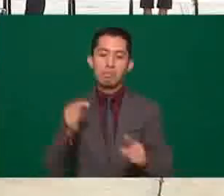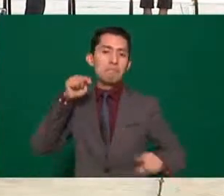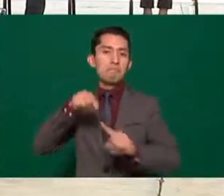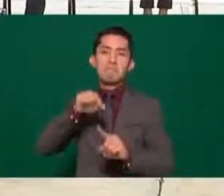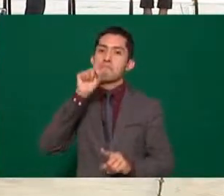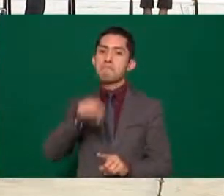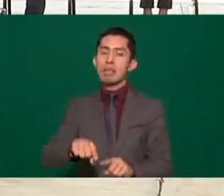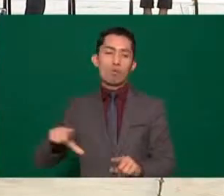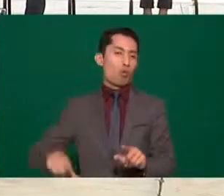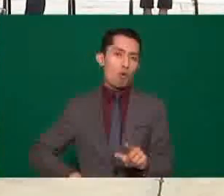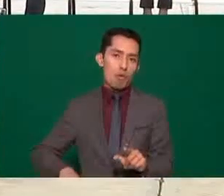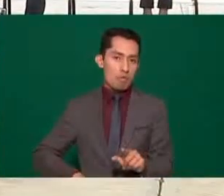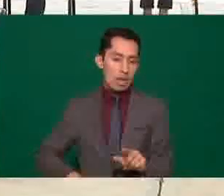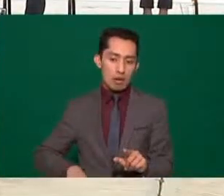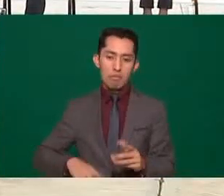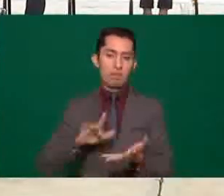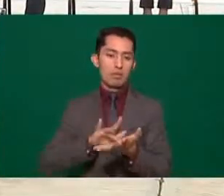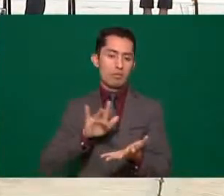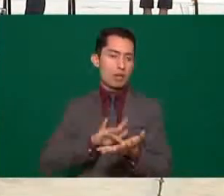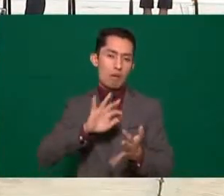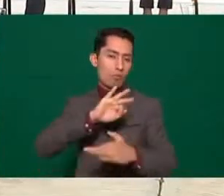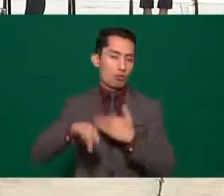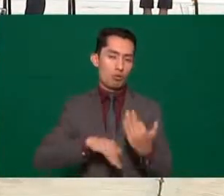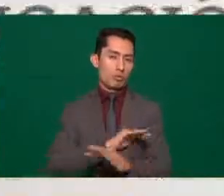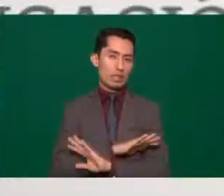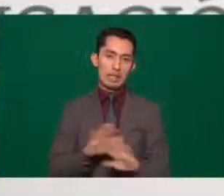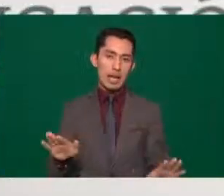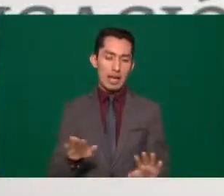y como lo indica